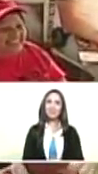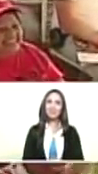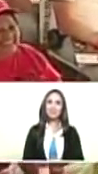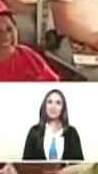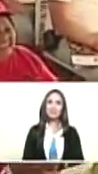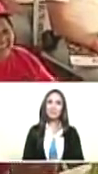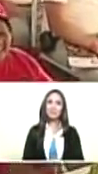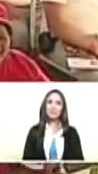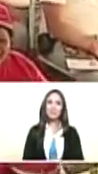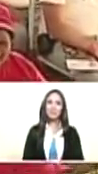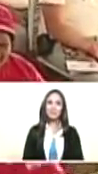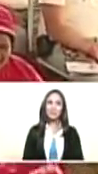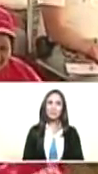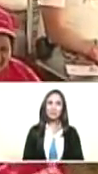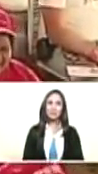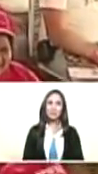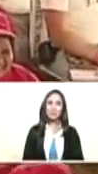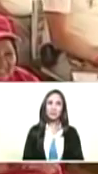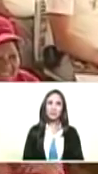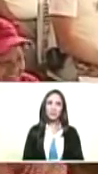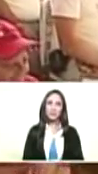Así es, más nada.